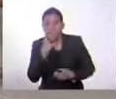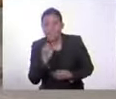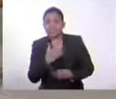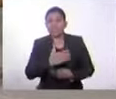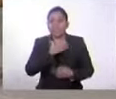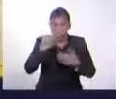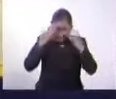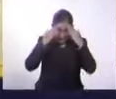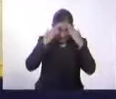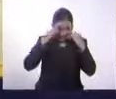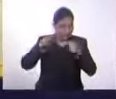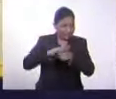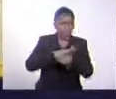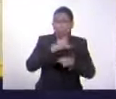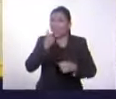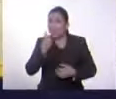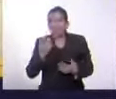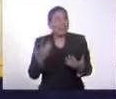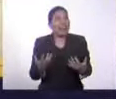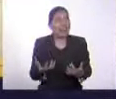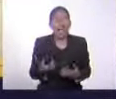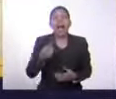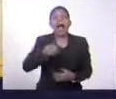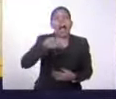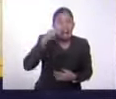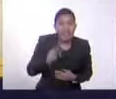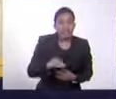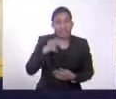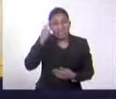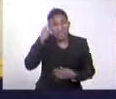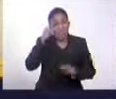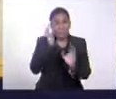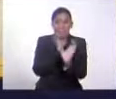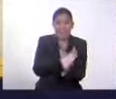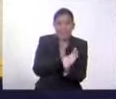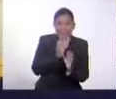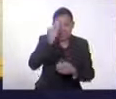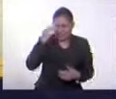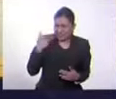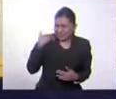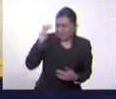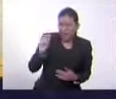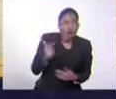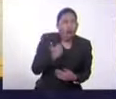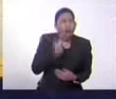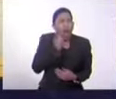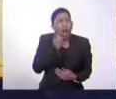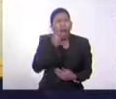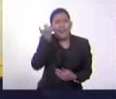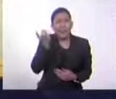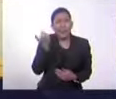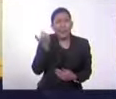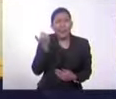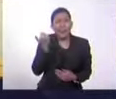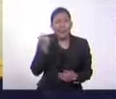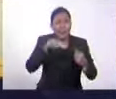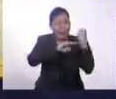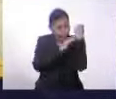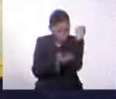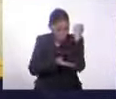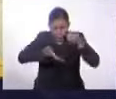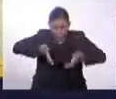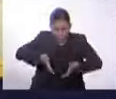niño. que es muy cierto lo que tú dices. Resulta que psicológicamente para una niña, ¿verdad?, con un embarazo a temprana edad, con una obligación